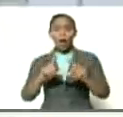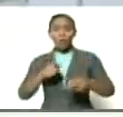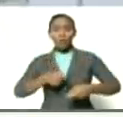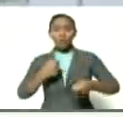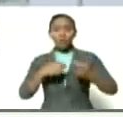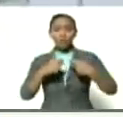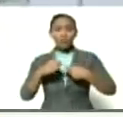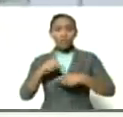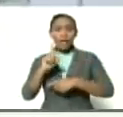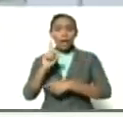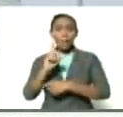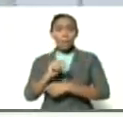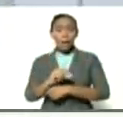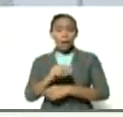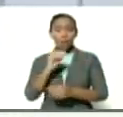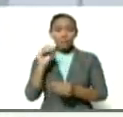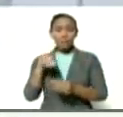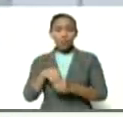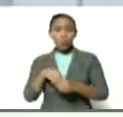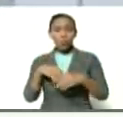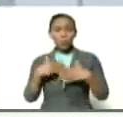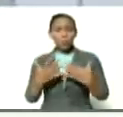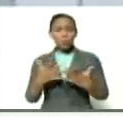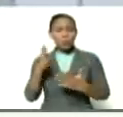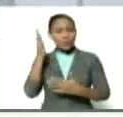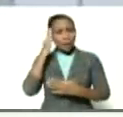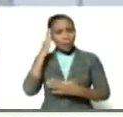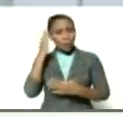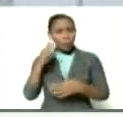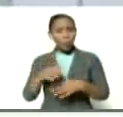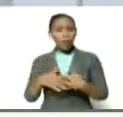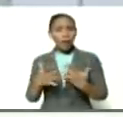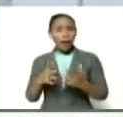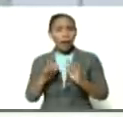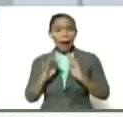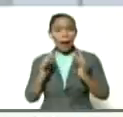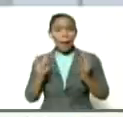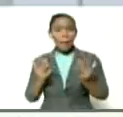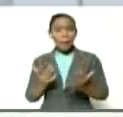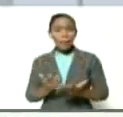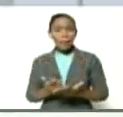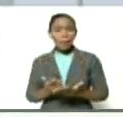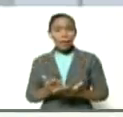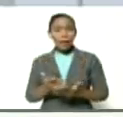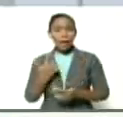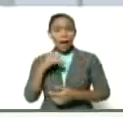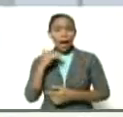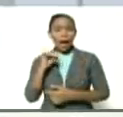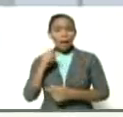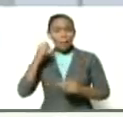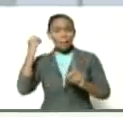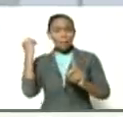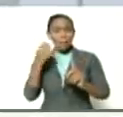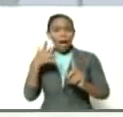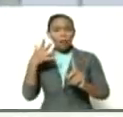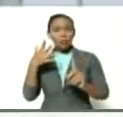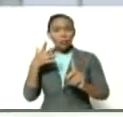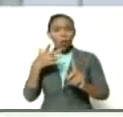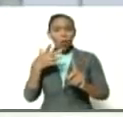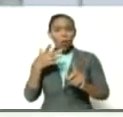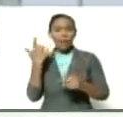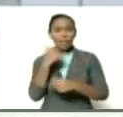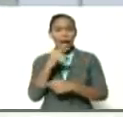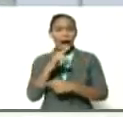y también residenciales, justamente porque sabemos que la pandemia, que tiene un impacto, que contrae